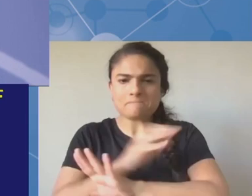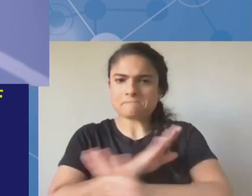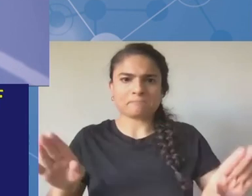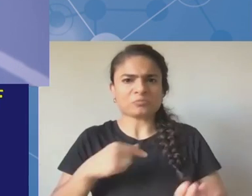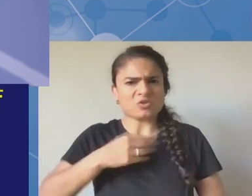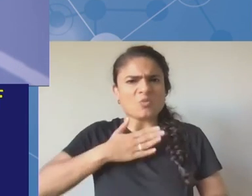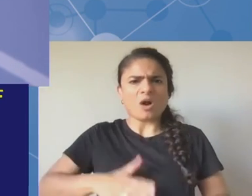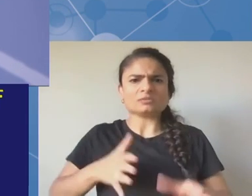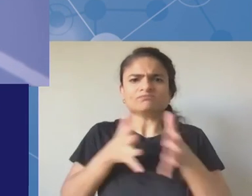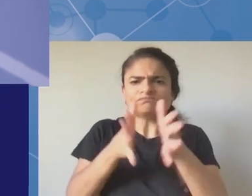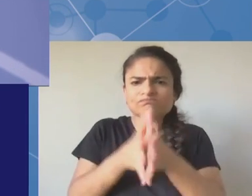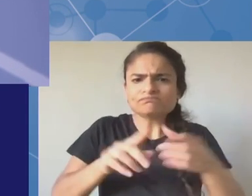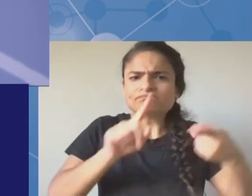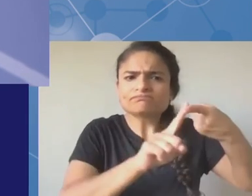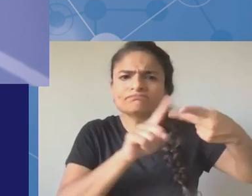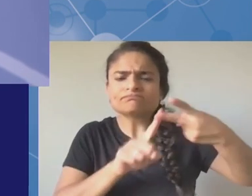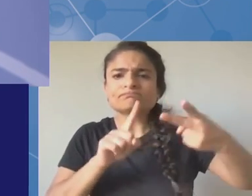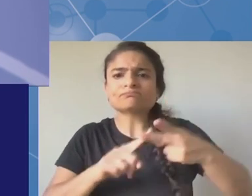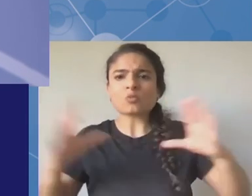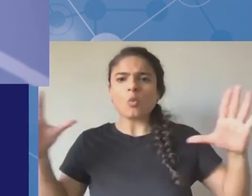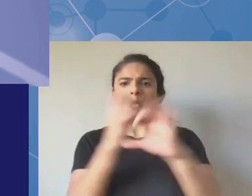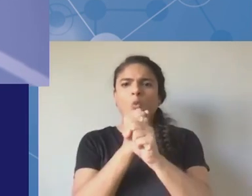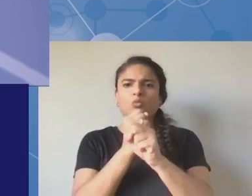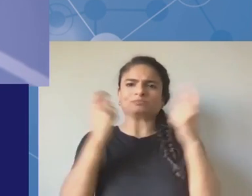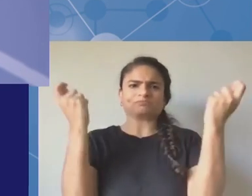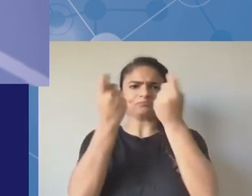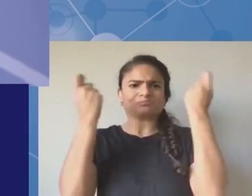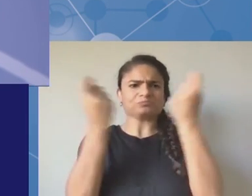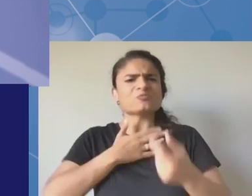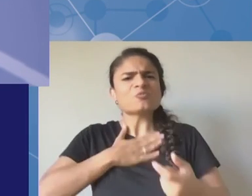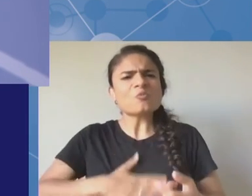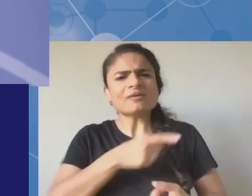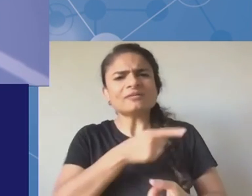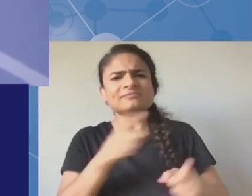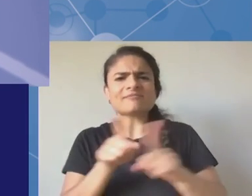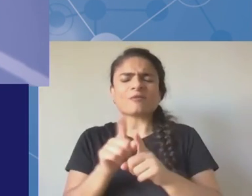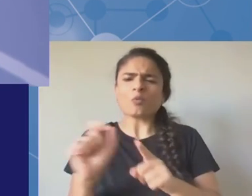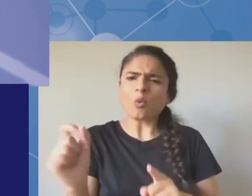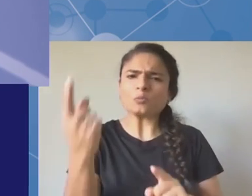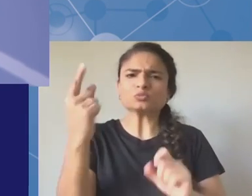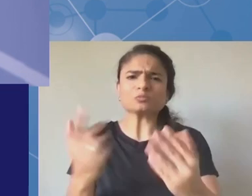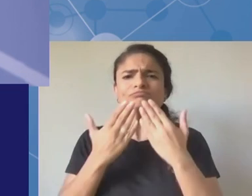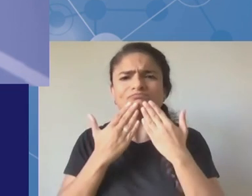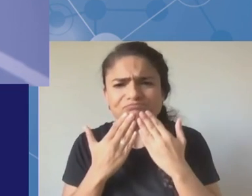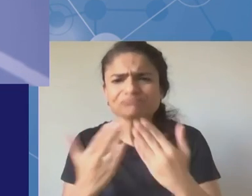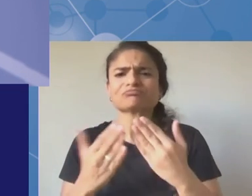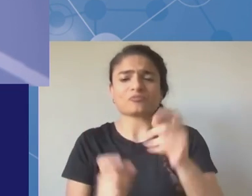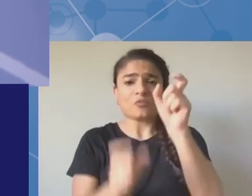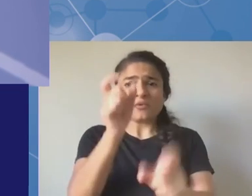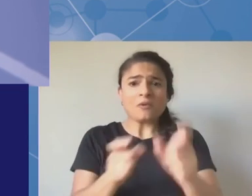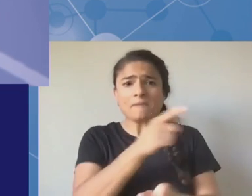resumir algunas de las observaciones durante la ceremonia de cierre. También